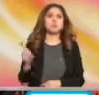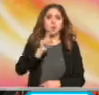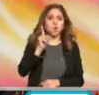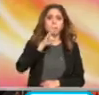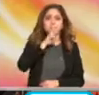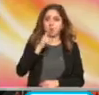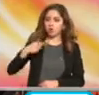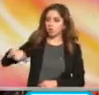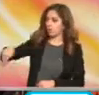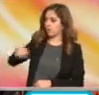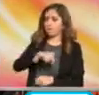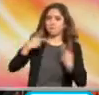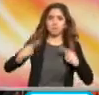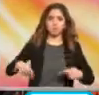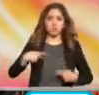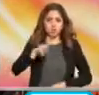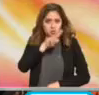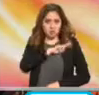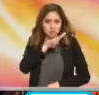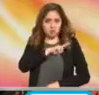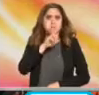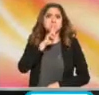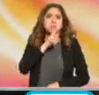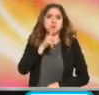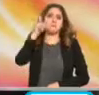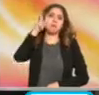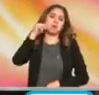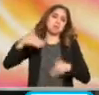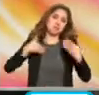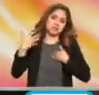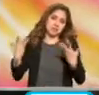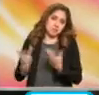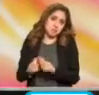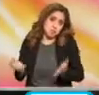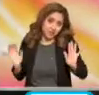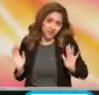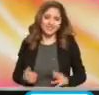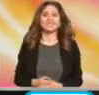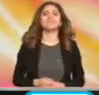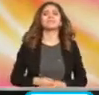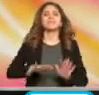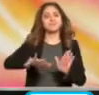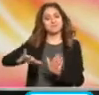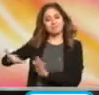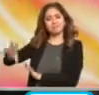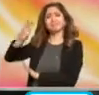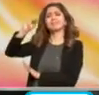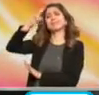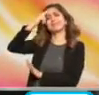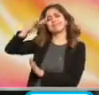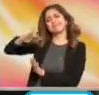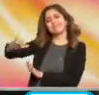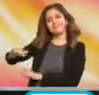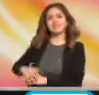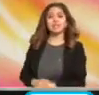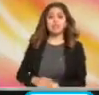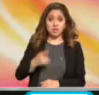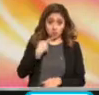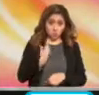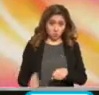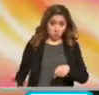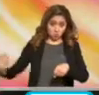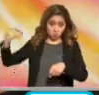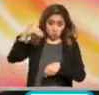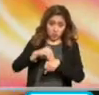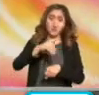estamos aquí Oye, sí, en el mejor. salón. Vamos a agregar cebolla. Sí, exacto, es un tipo de caldo